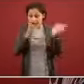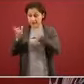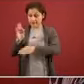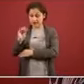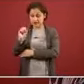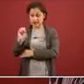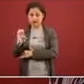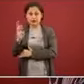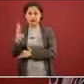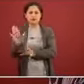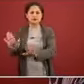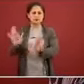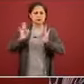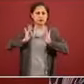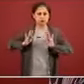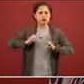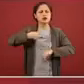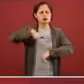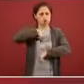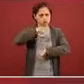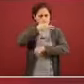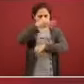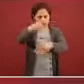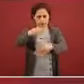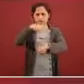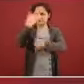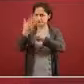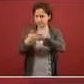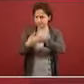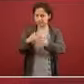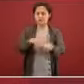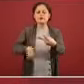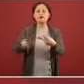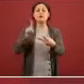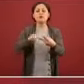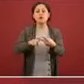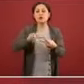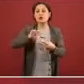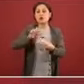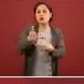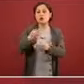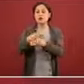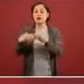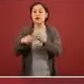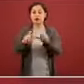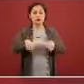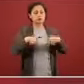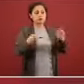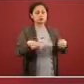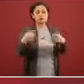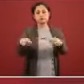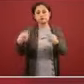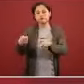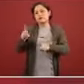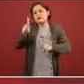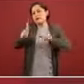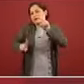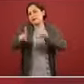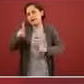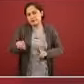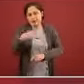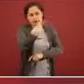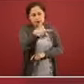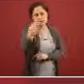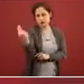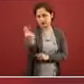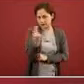en tiempo y forma. Sobre lo segundo, los criterios dependen de la necesidad y hay varios criterios indirectos,